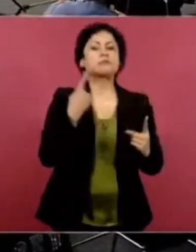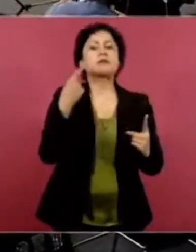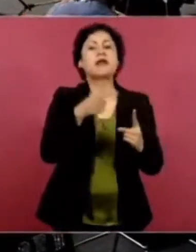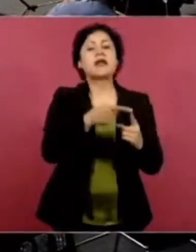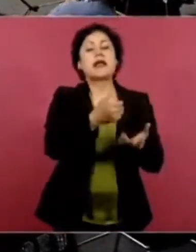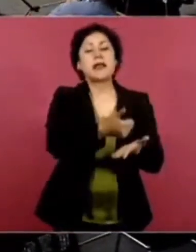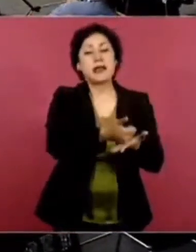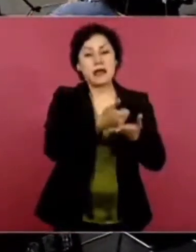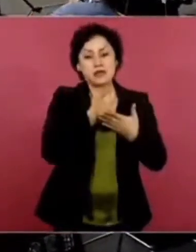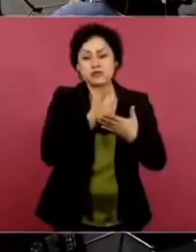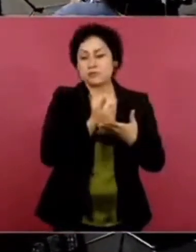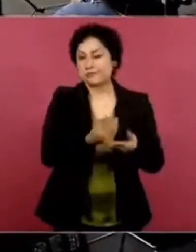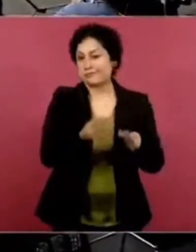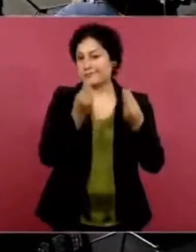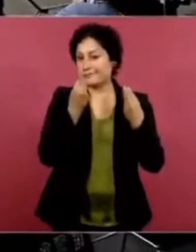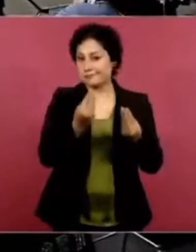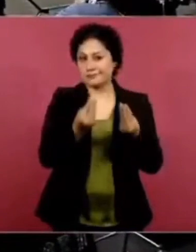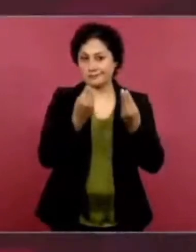Además,